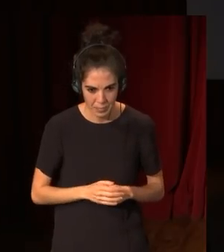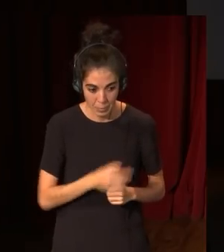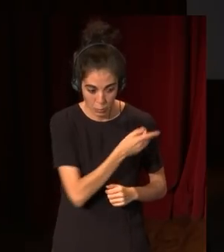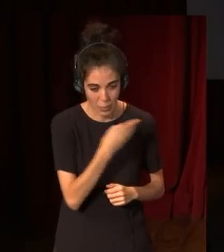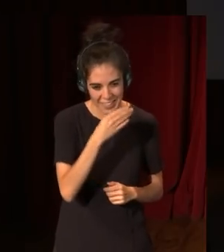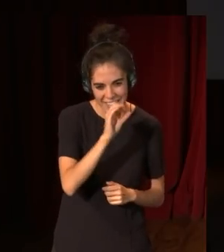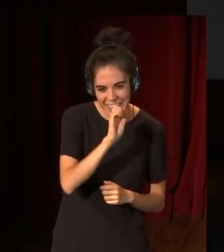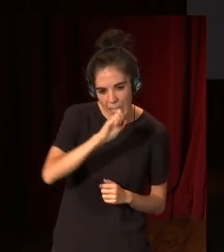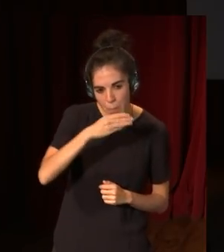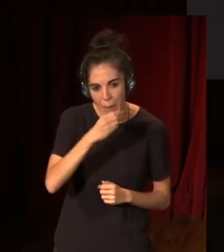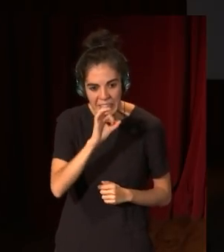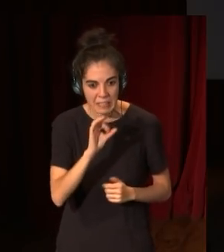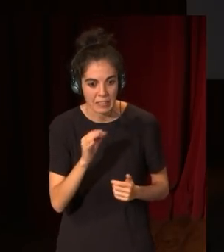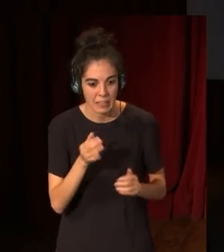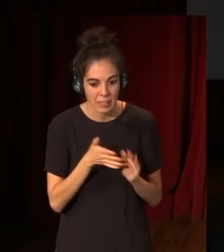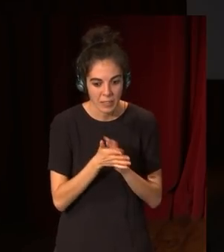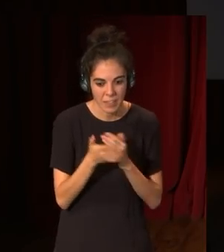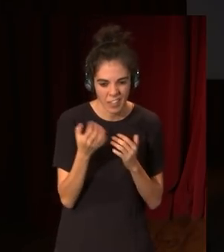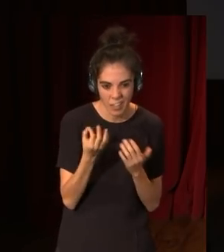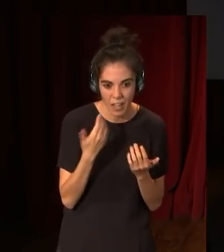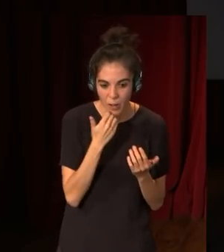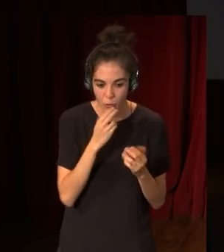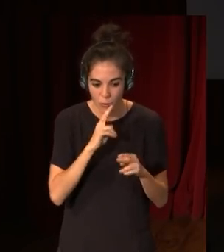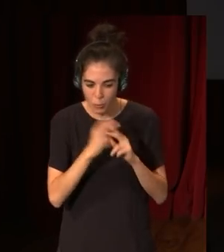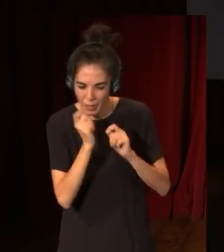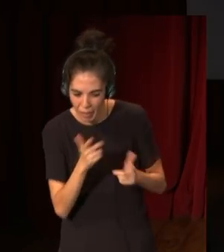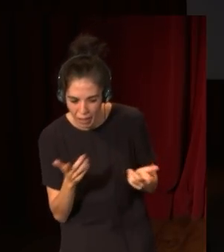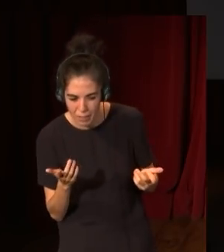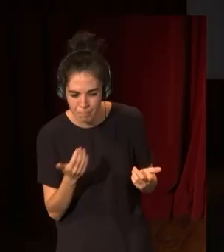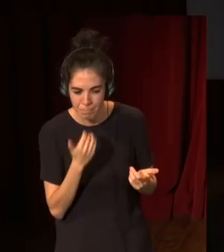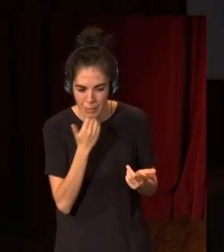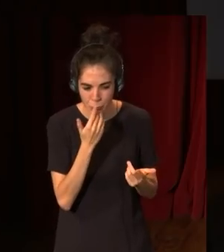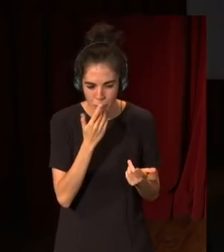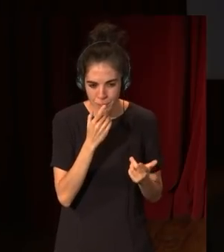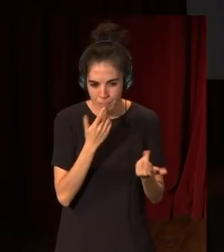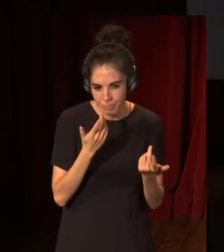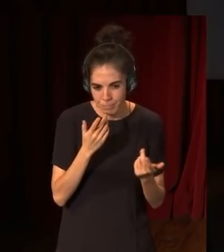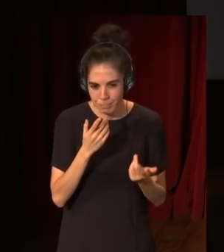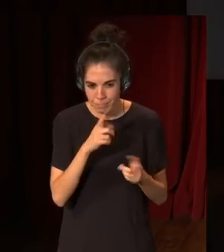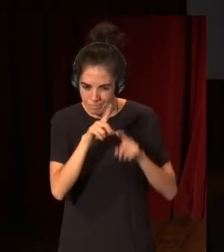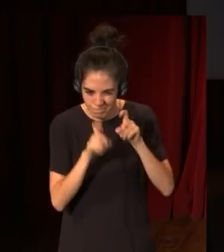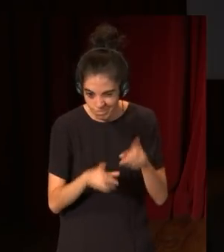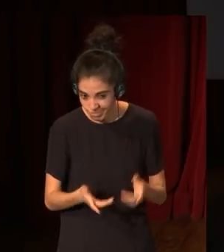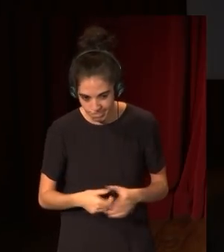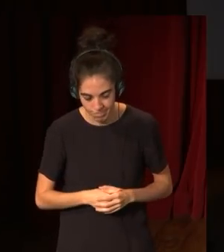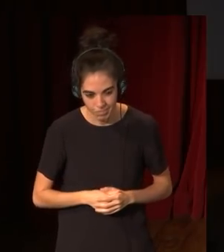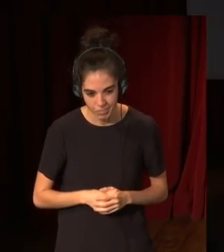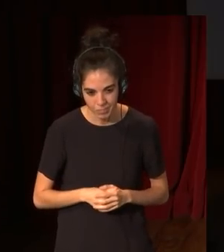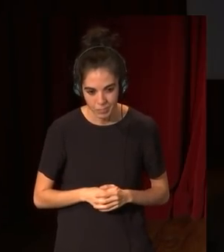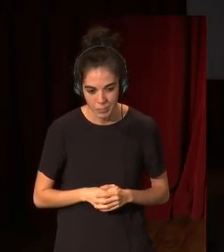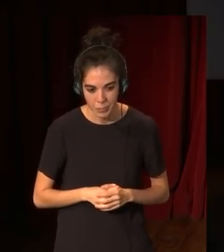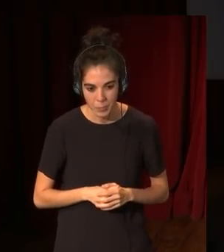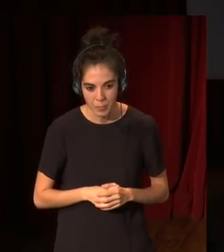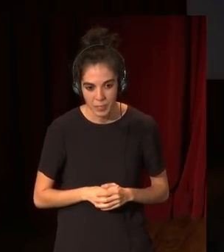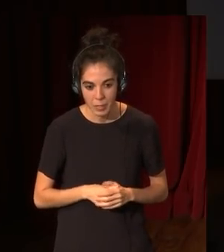está inscrito aquí es un acrónimo es una especie de mote es una especie de divisa no lo sabemos aún pero digamos que hay tres